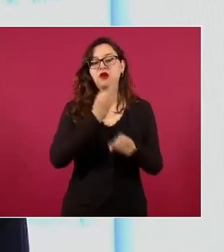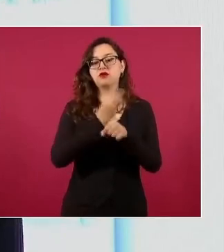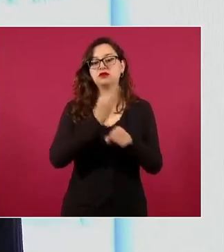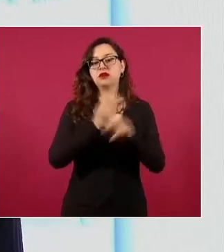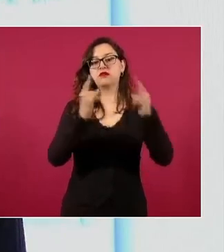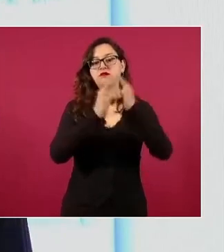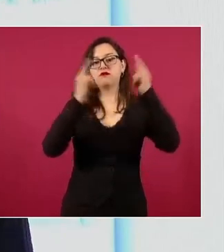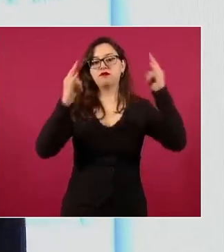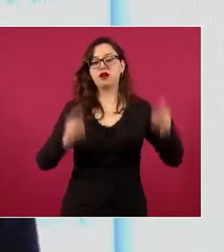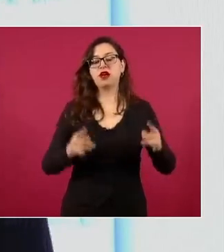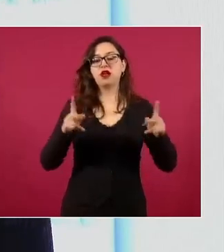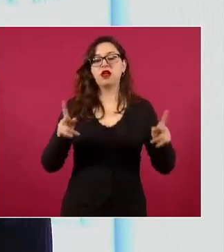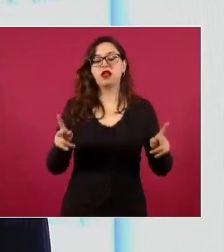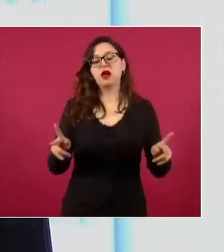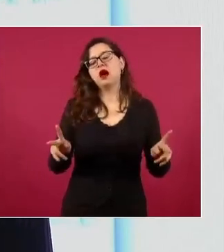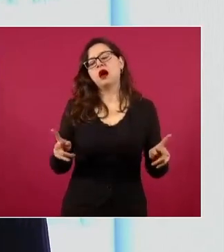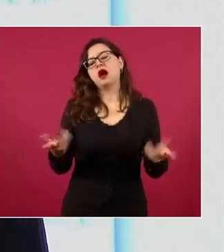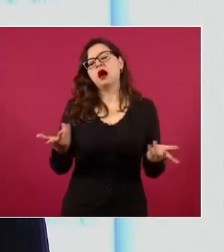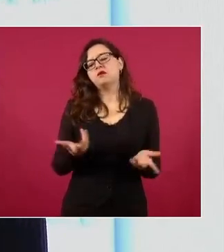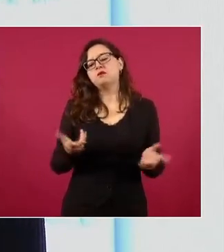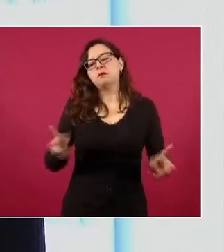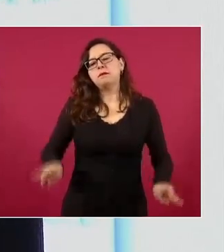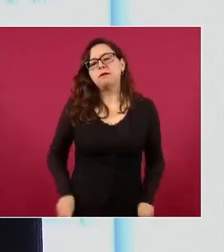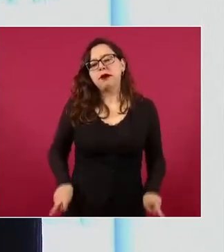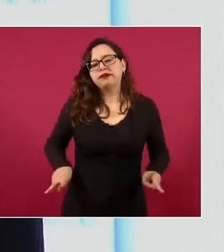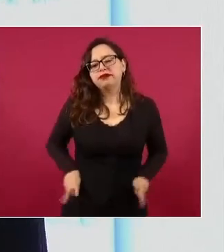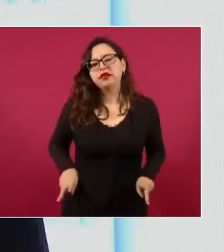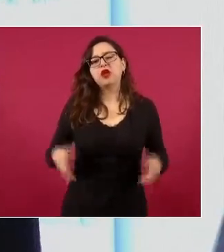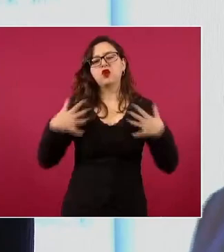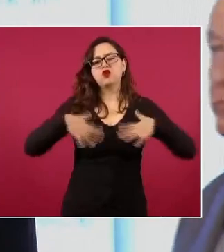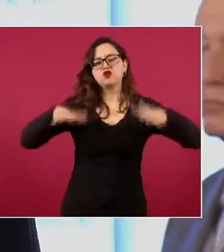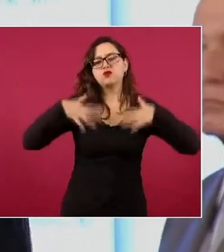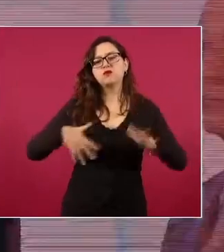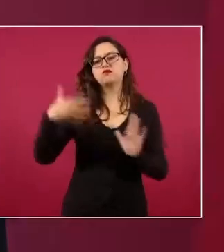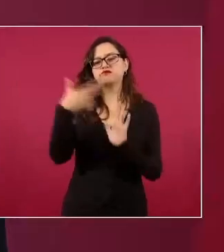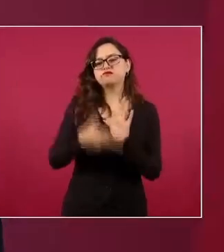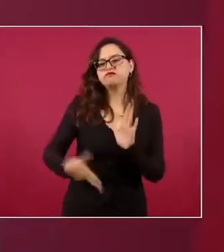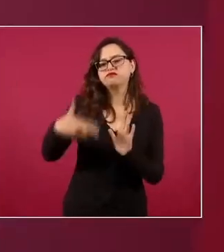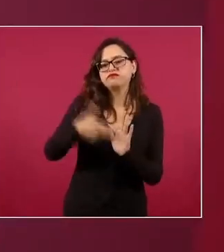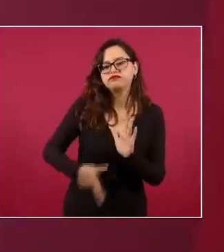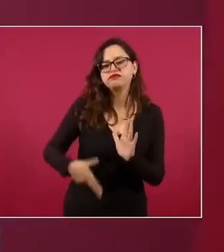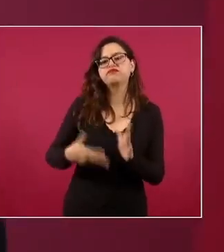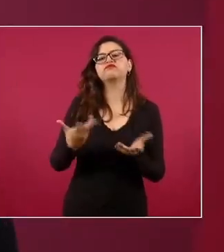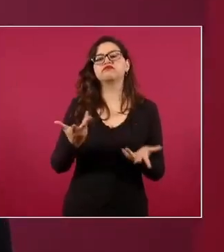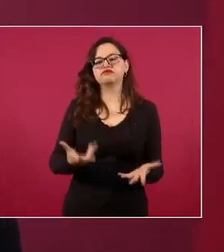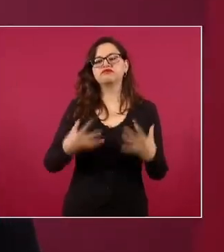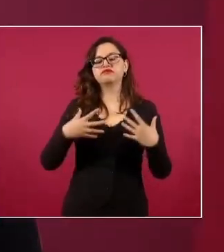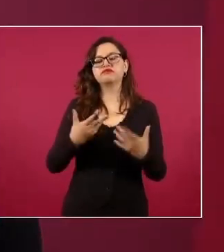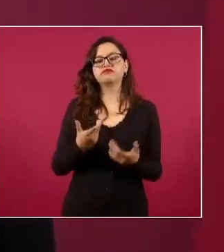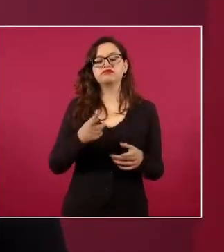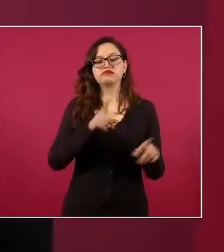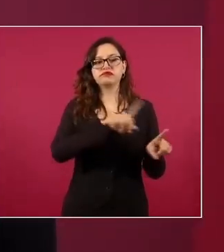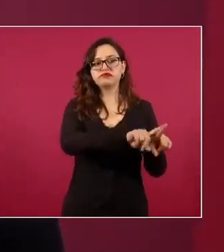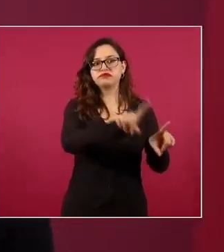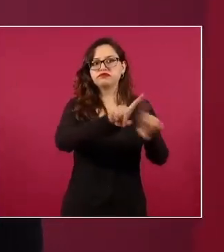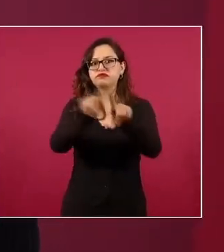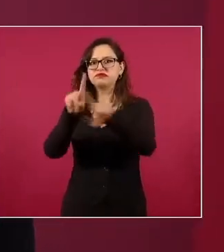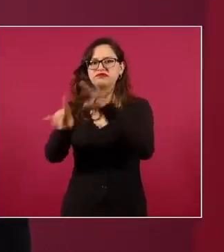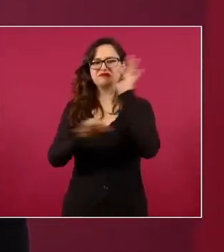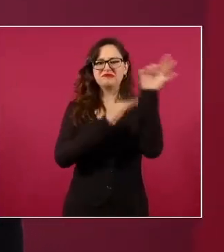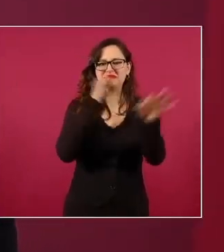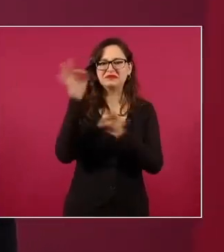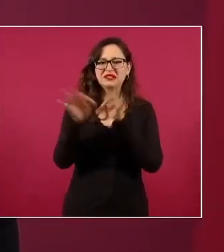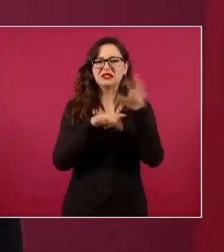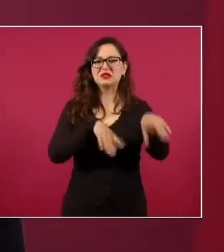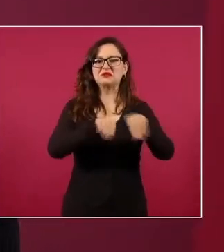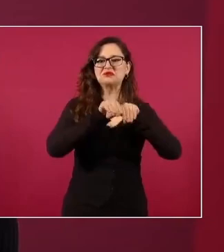Así, con notas racistas y clasistas, medios como Reforma publican